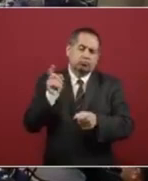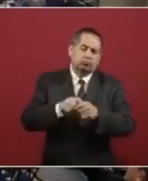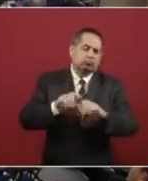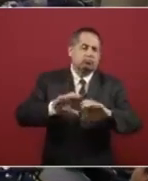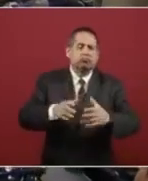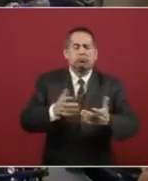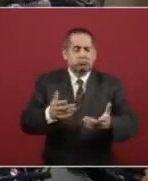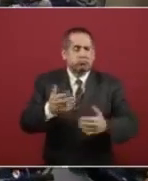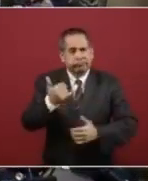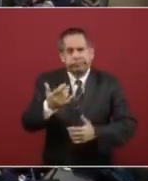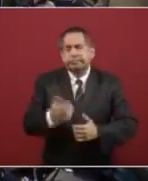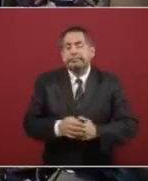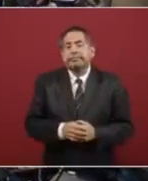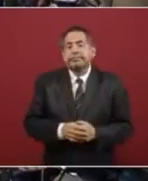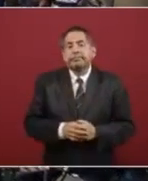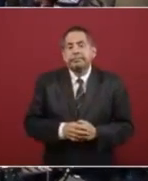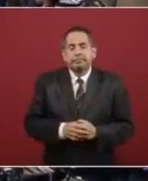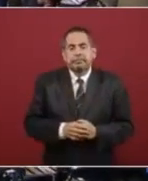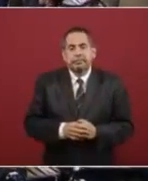Y